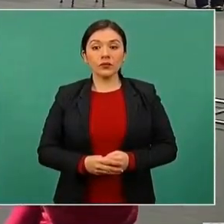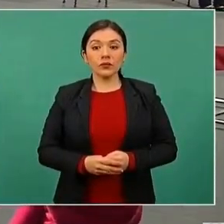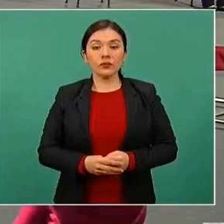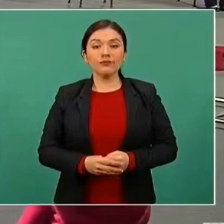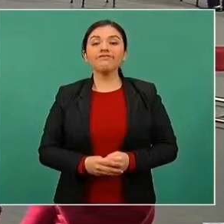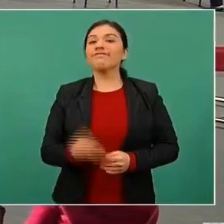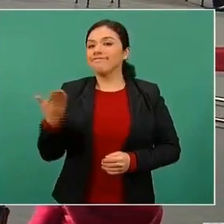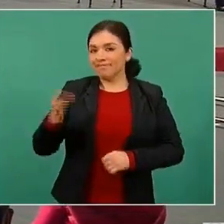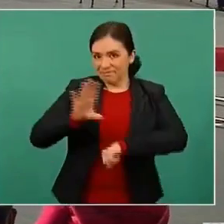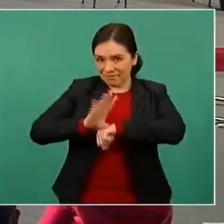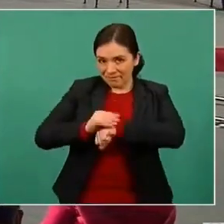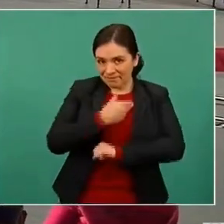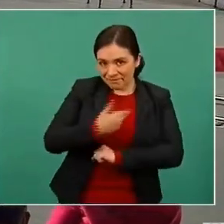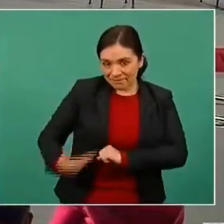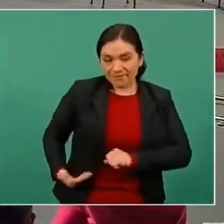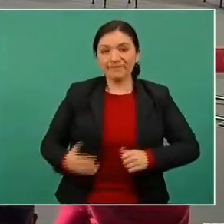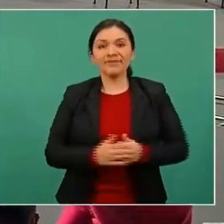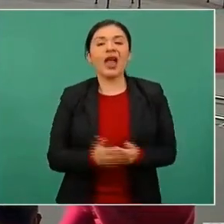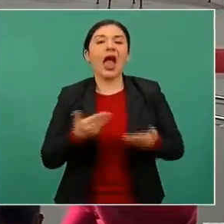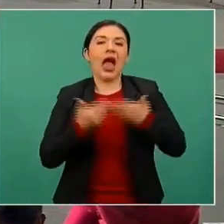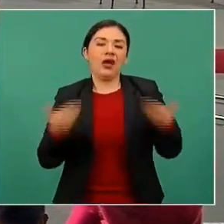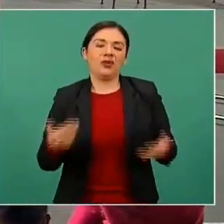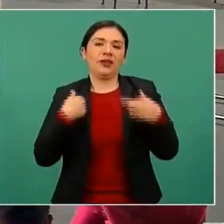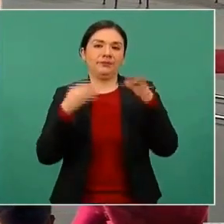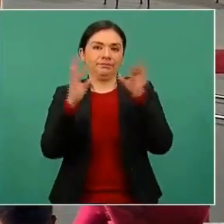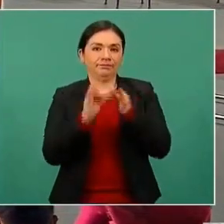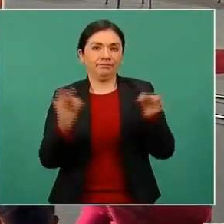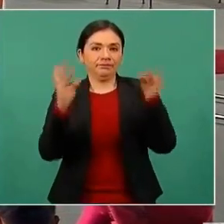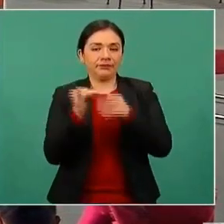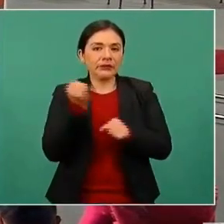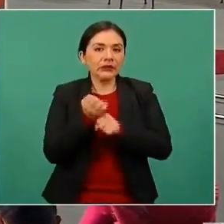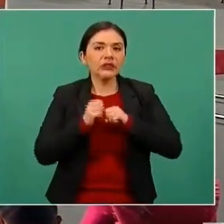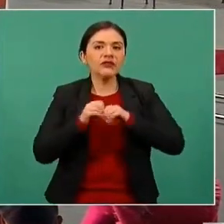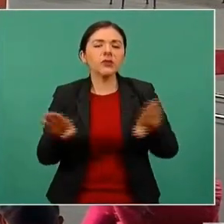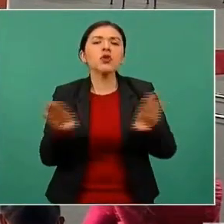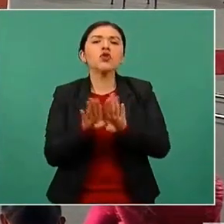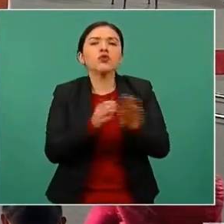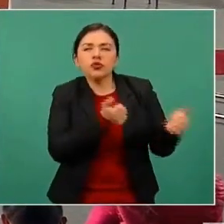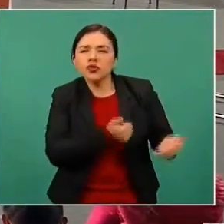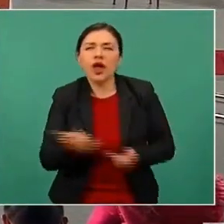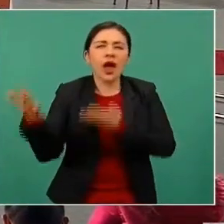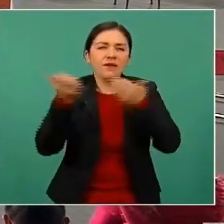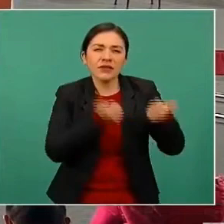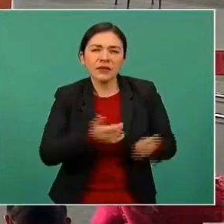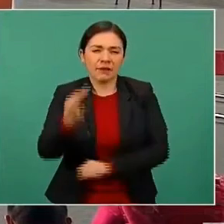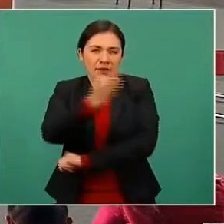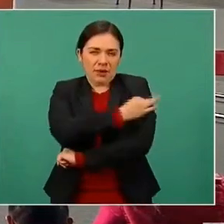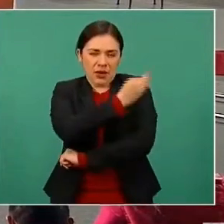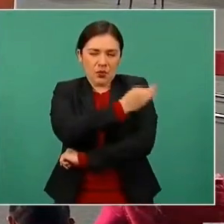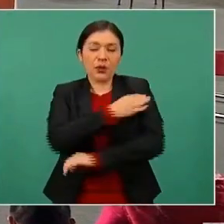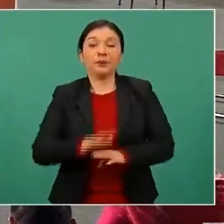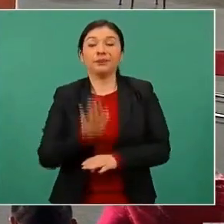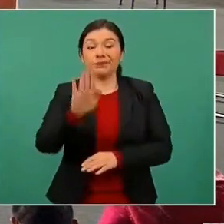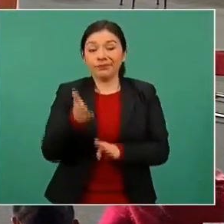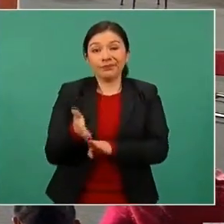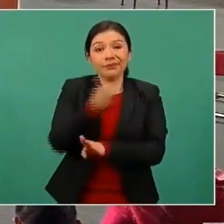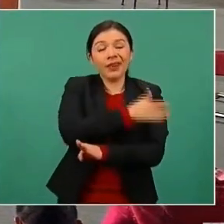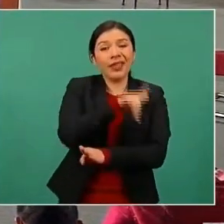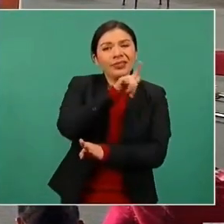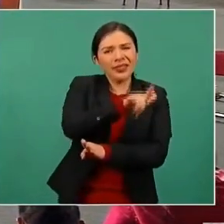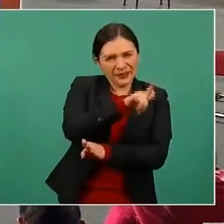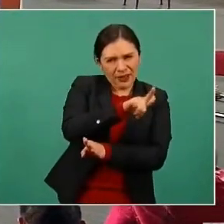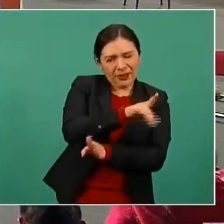con su permiso señor presidente si vamos a hacer el informe de la distribución de vacunas entre el 17 y el 27